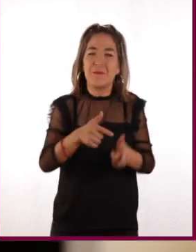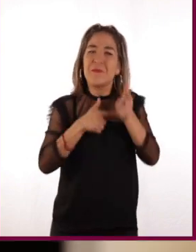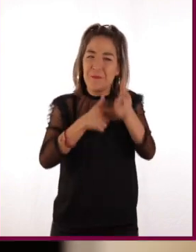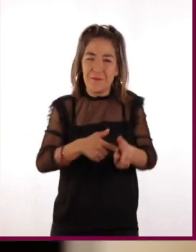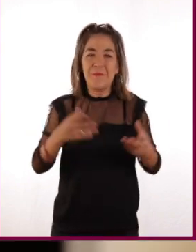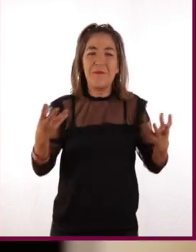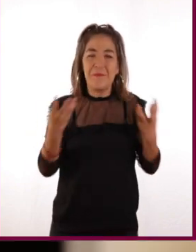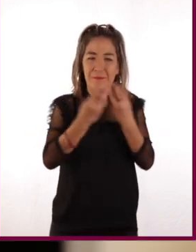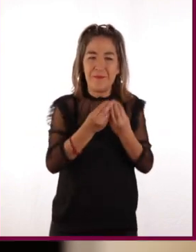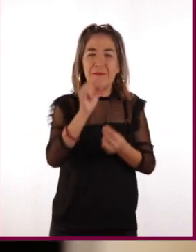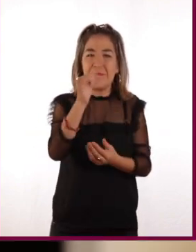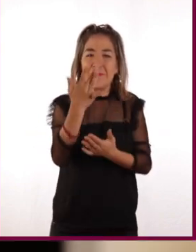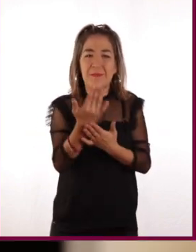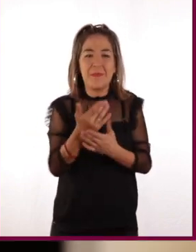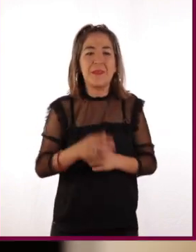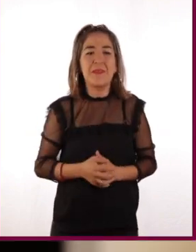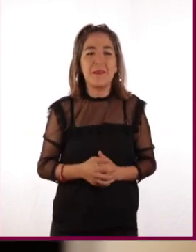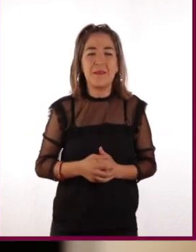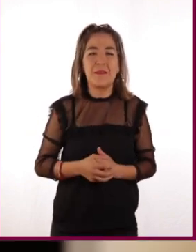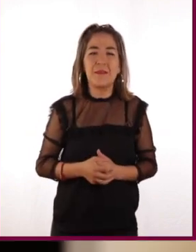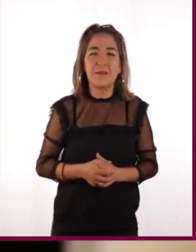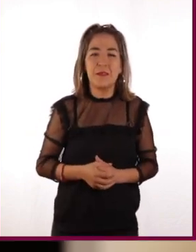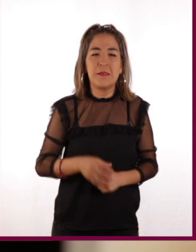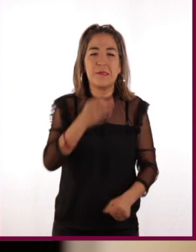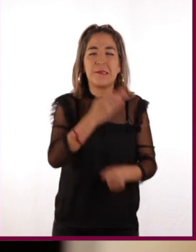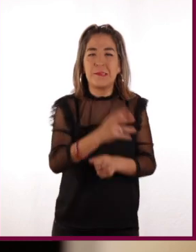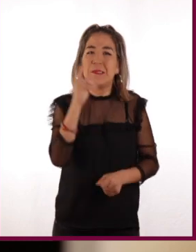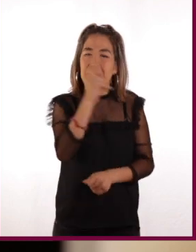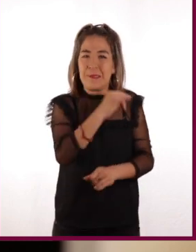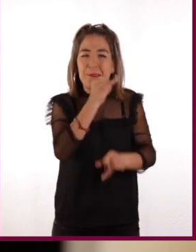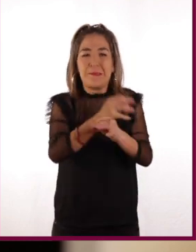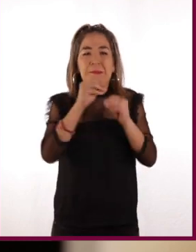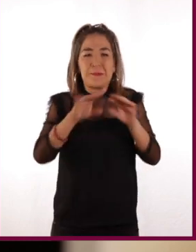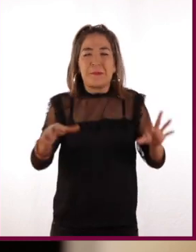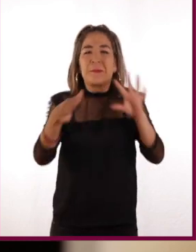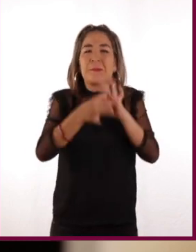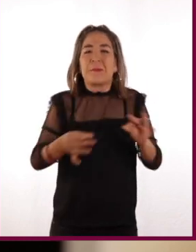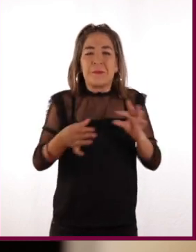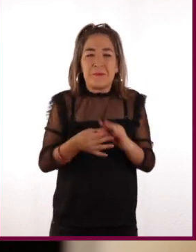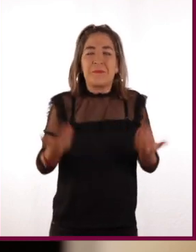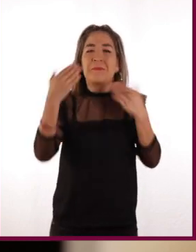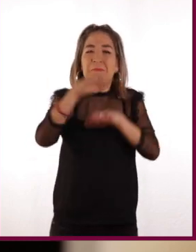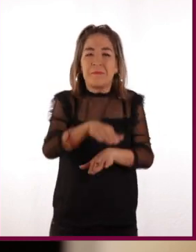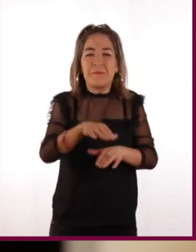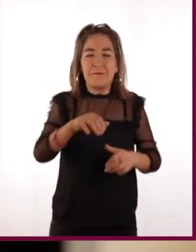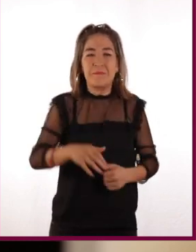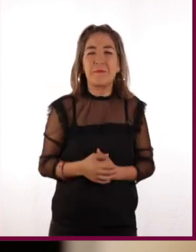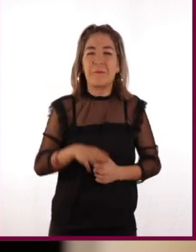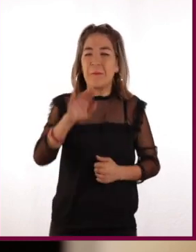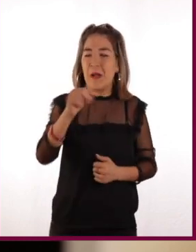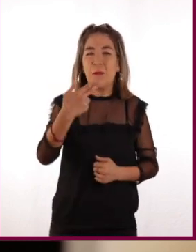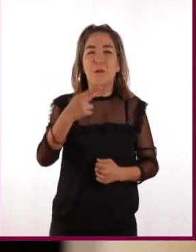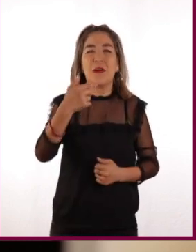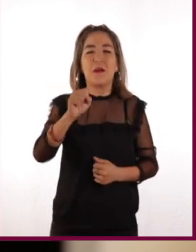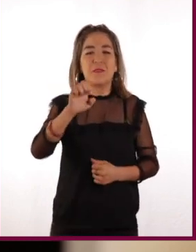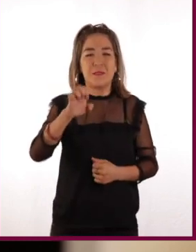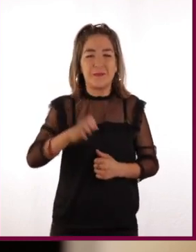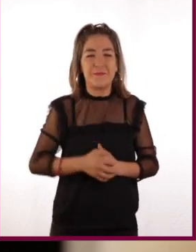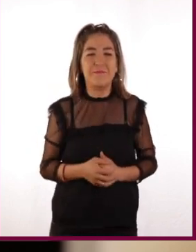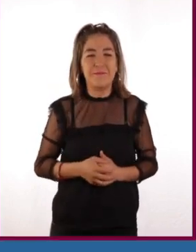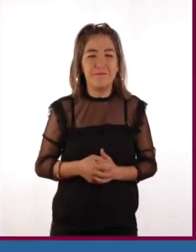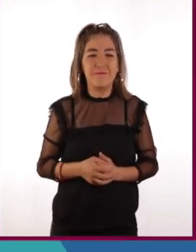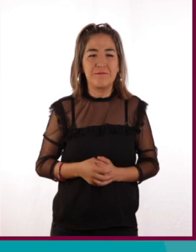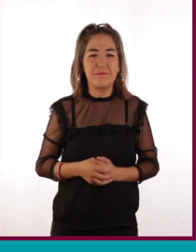esta entrevista, pero quédese con nosotros, volvemos con usted en un momento y no se pierdan la siguiente información porque hablaremos un poquito más sobre el